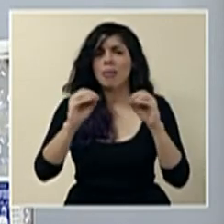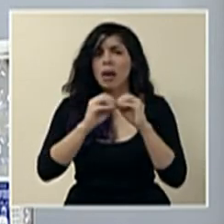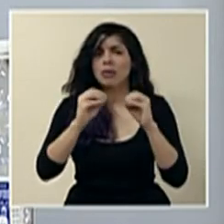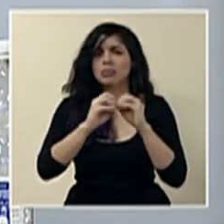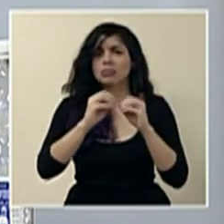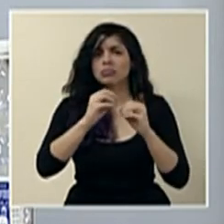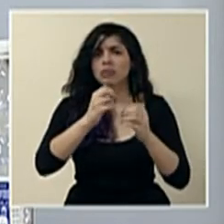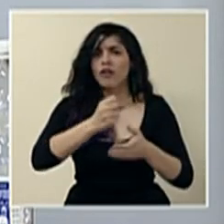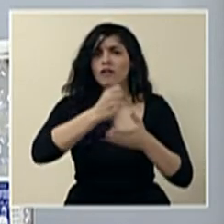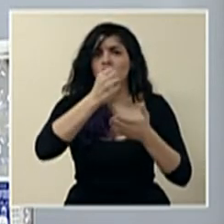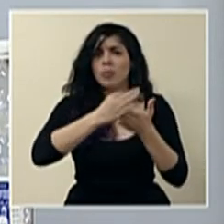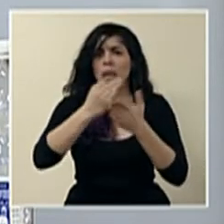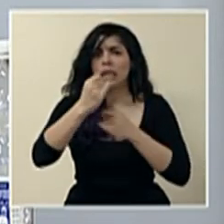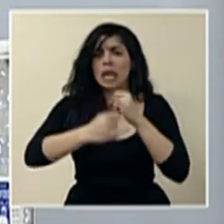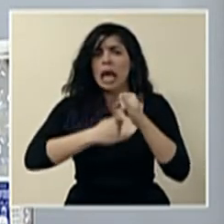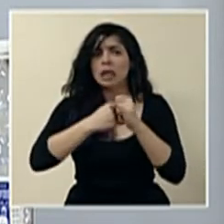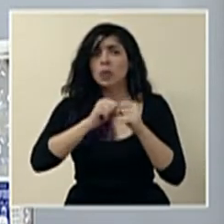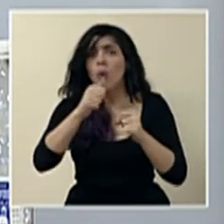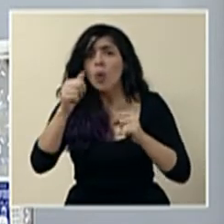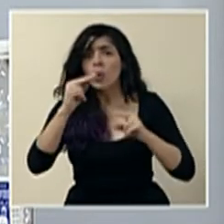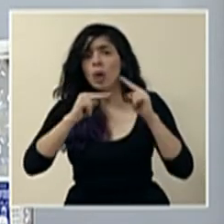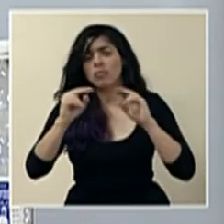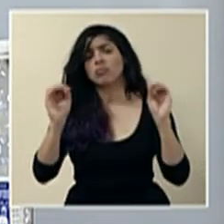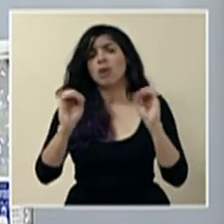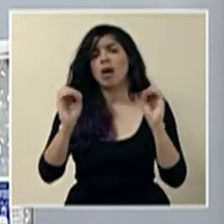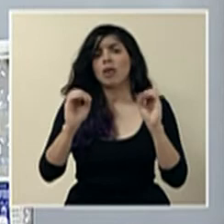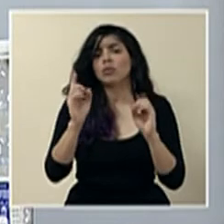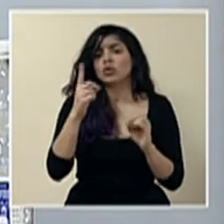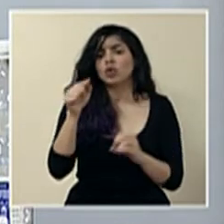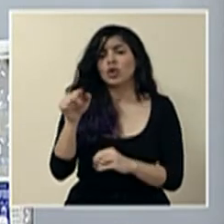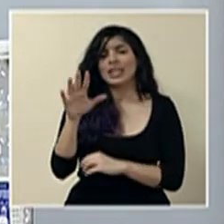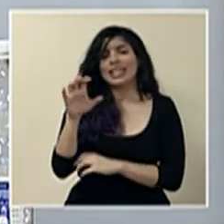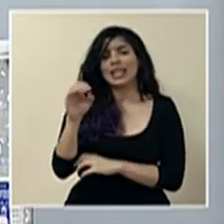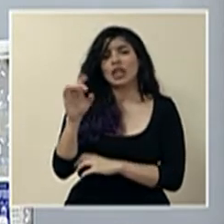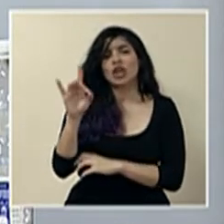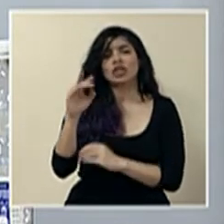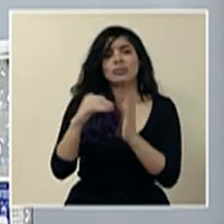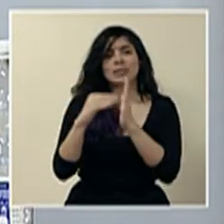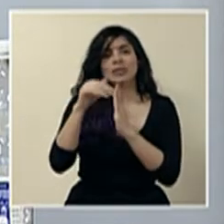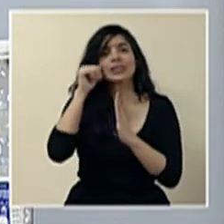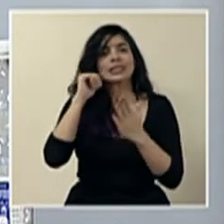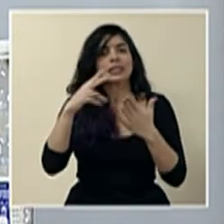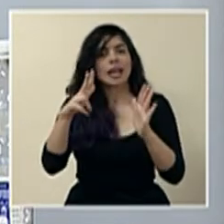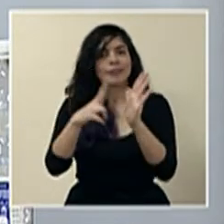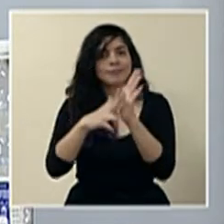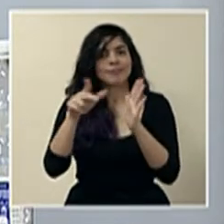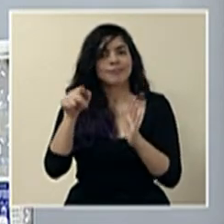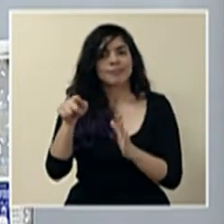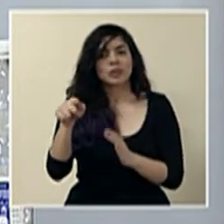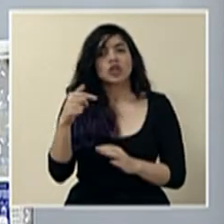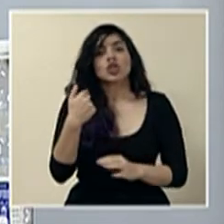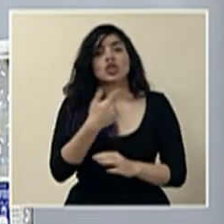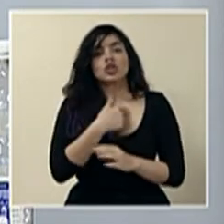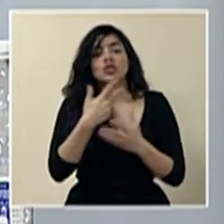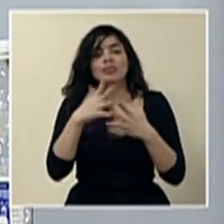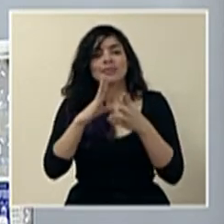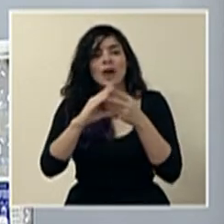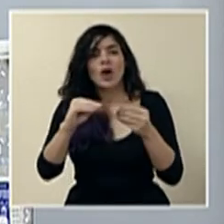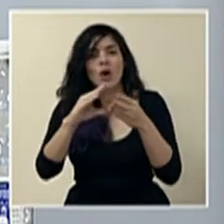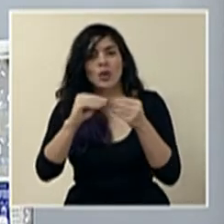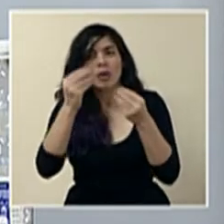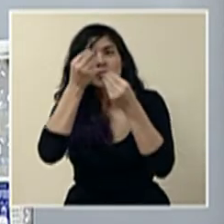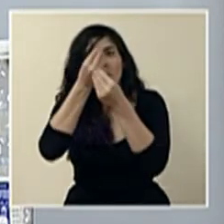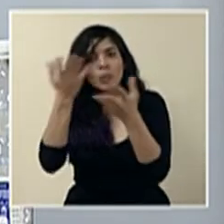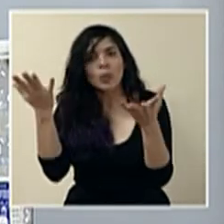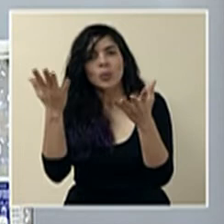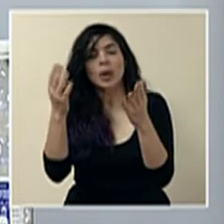Fondo Monetario Internacional, más allá de los 508 millones que aprobaron ayer, que nosotros le comentamos a la opinión